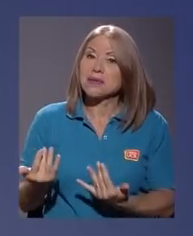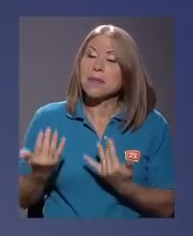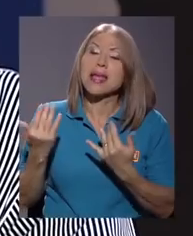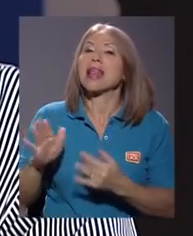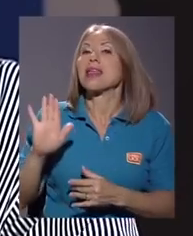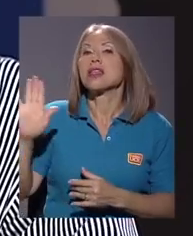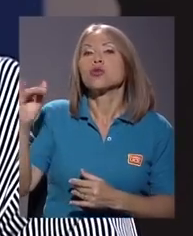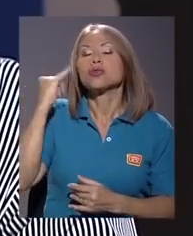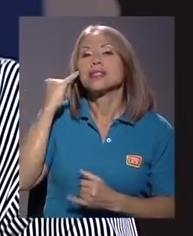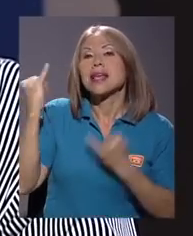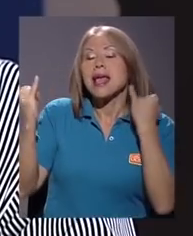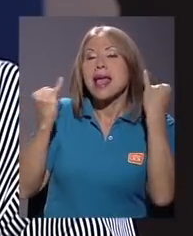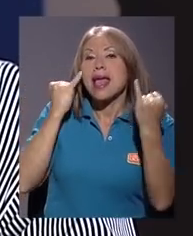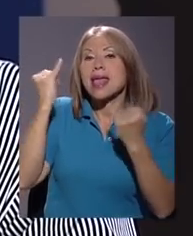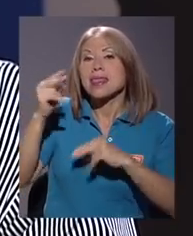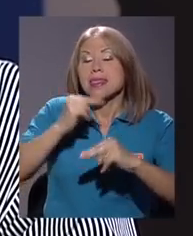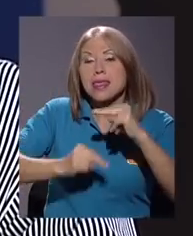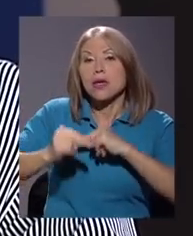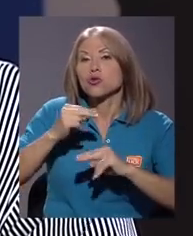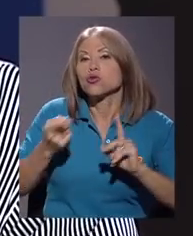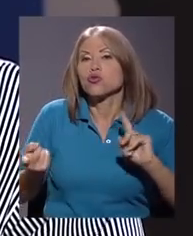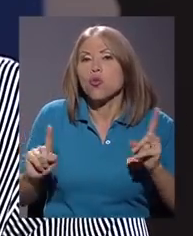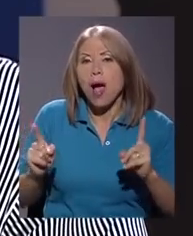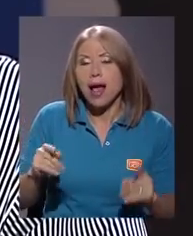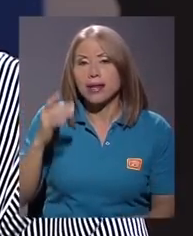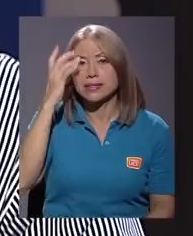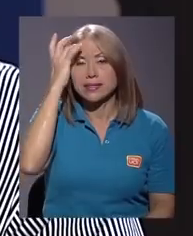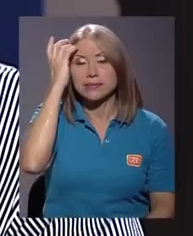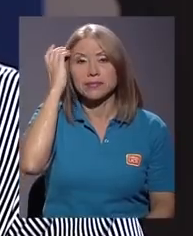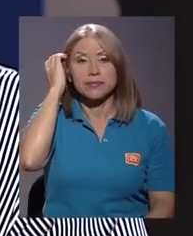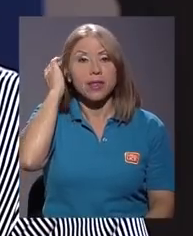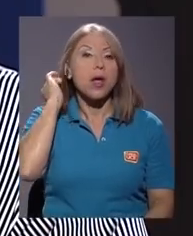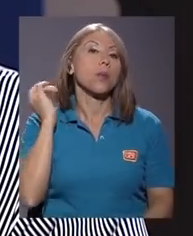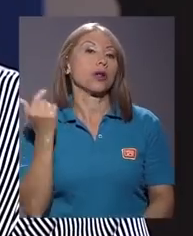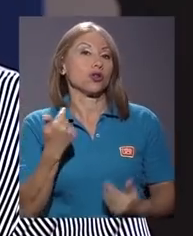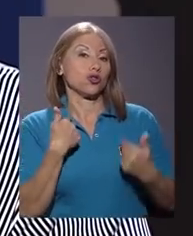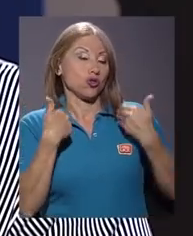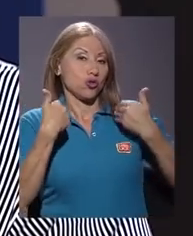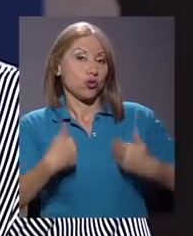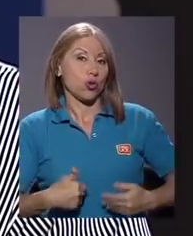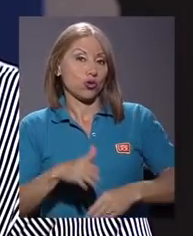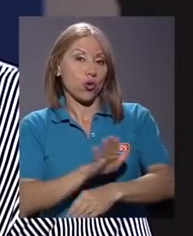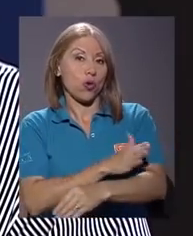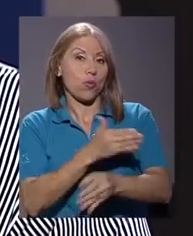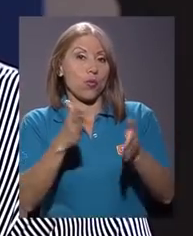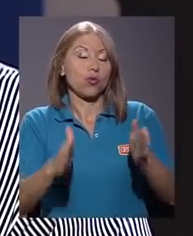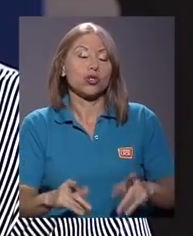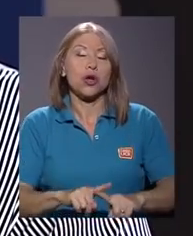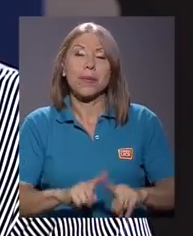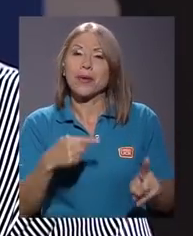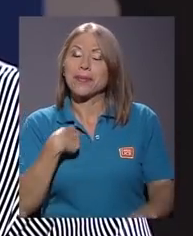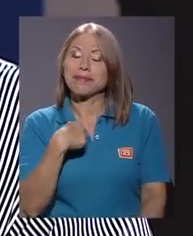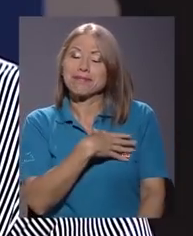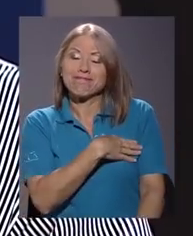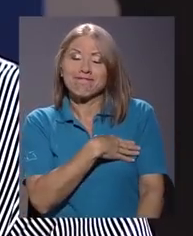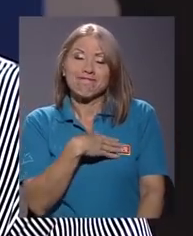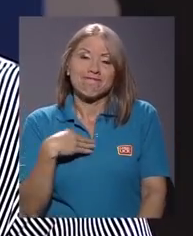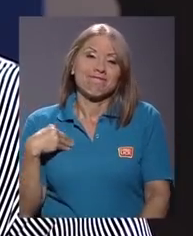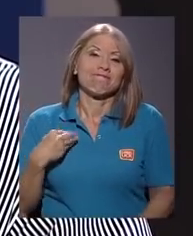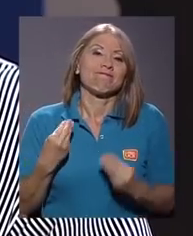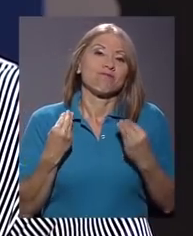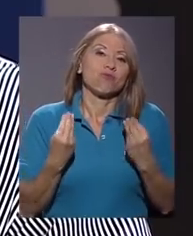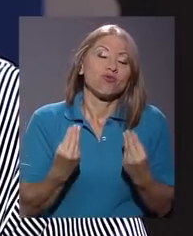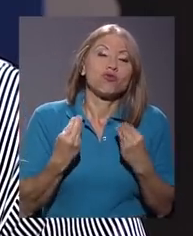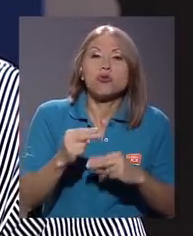emprendimientos Eh bueno soy eh Por supuesto soy músico pero soy gran un gran apasionado por el emprendimiento